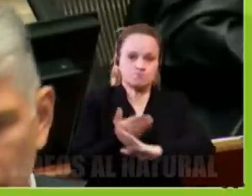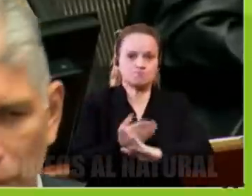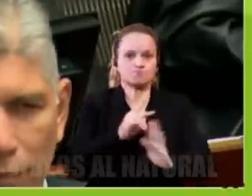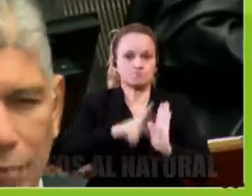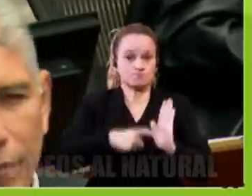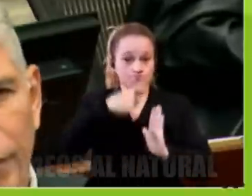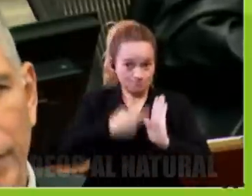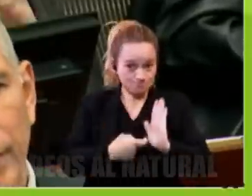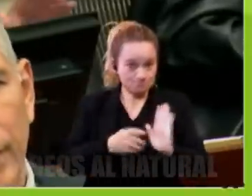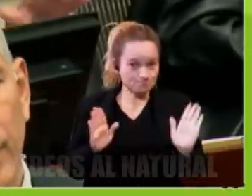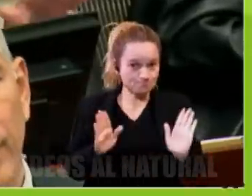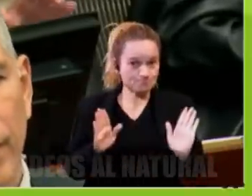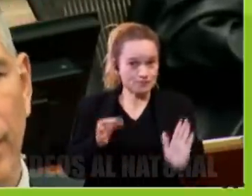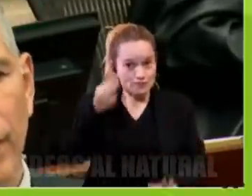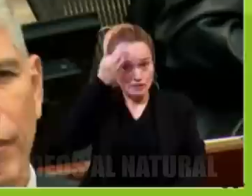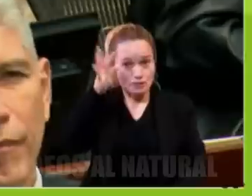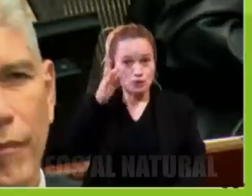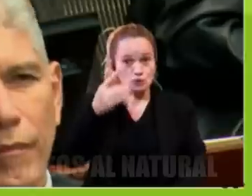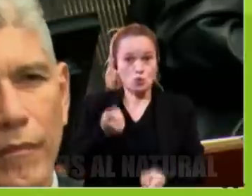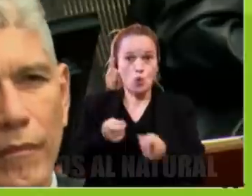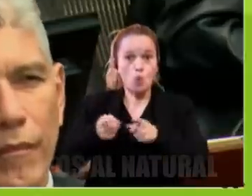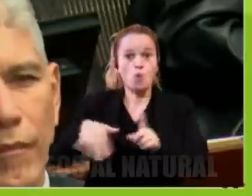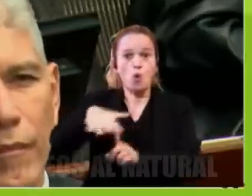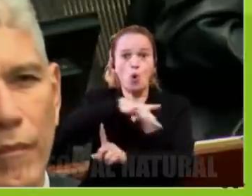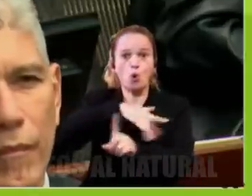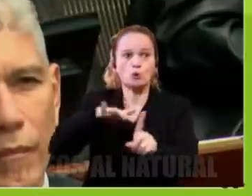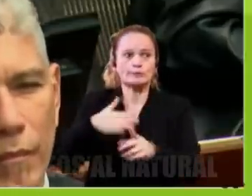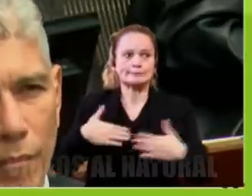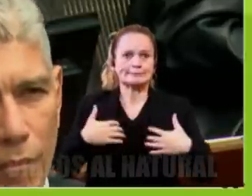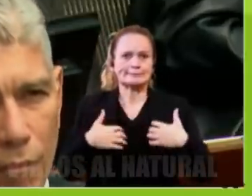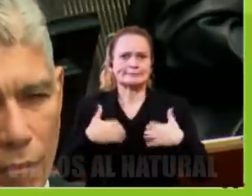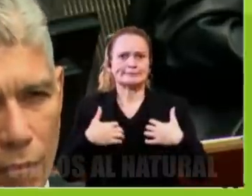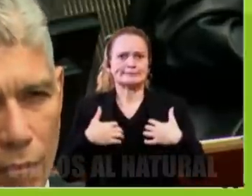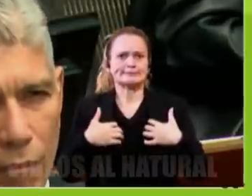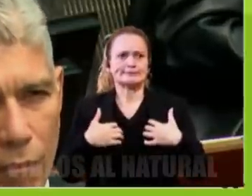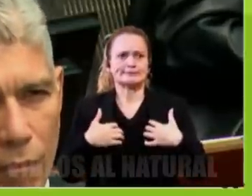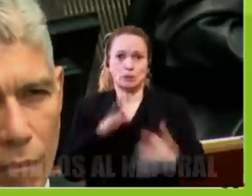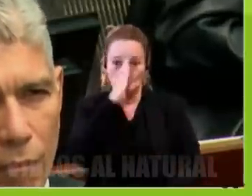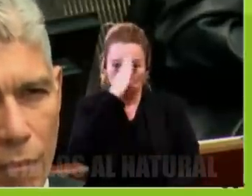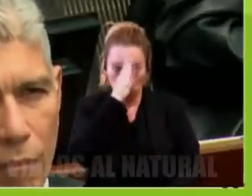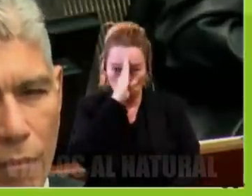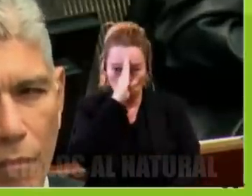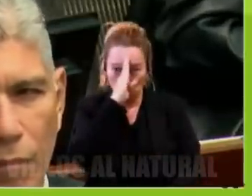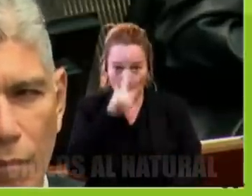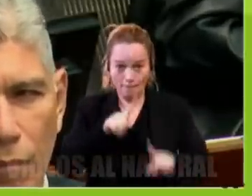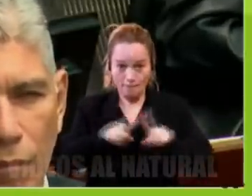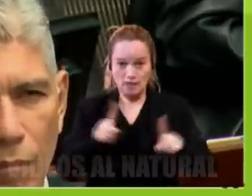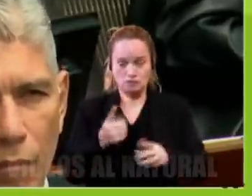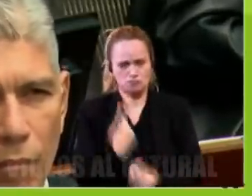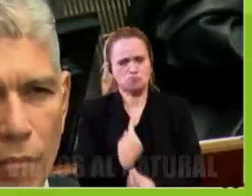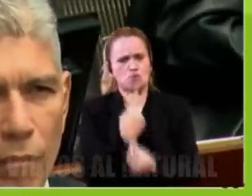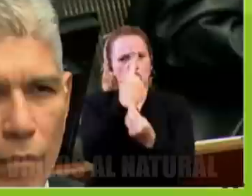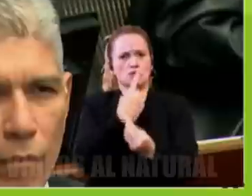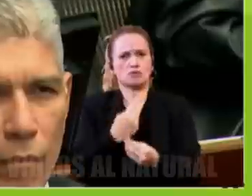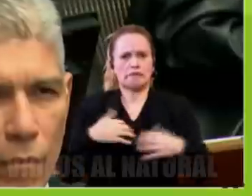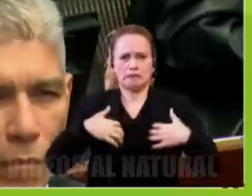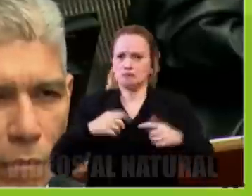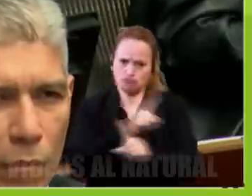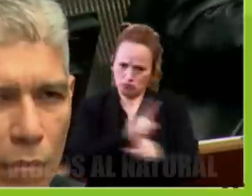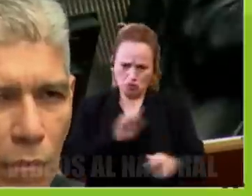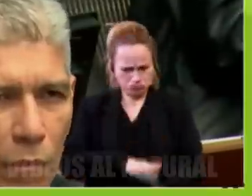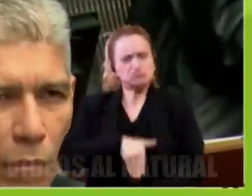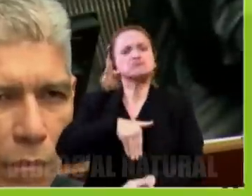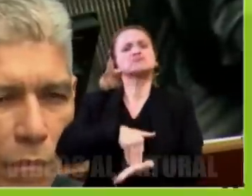revocatorias, pues seguro a los mercados les genera incertidumbre. Pero a nosotros los políticos no nos da